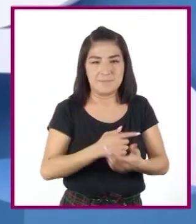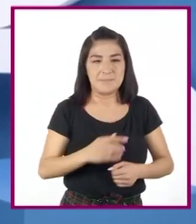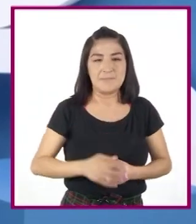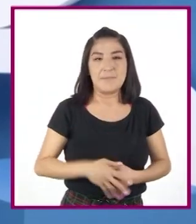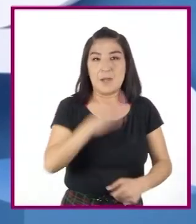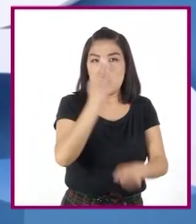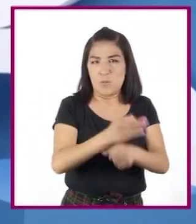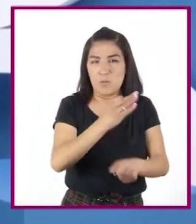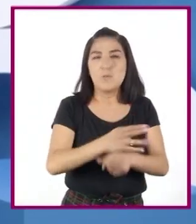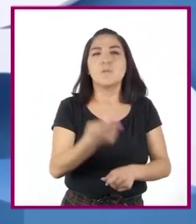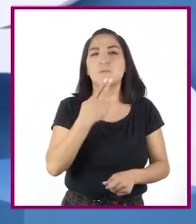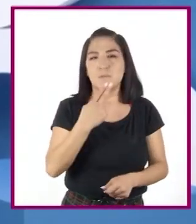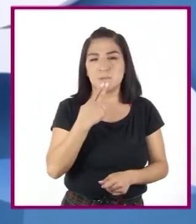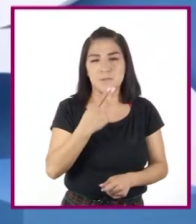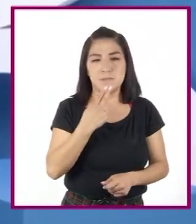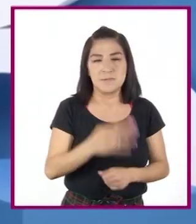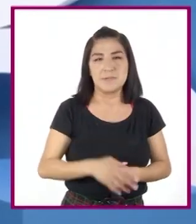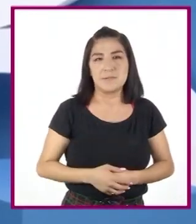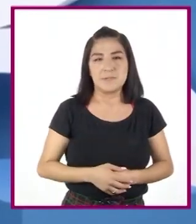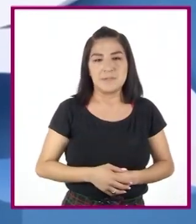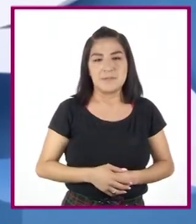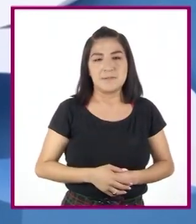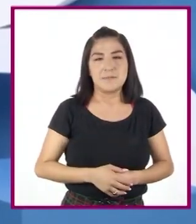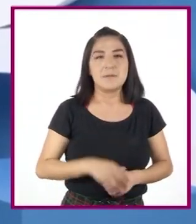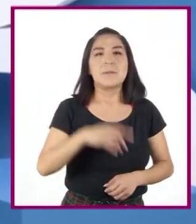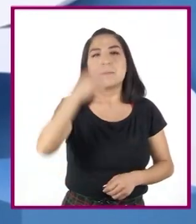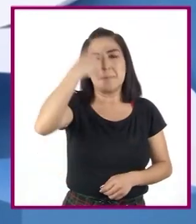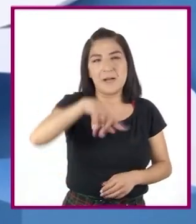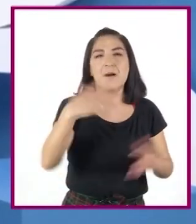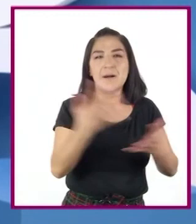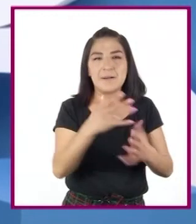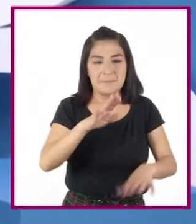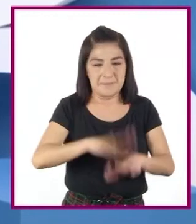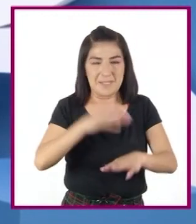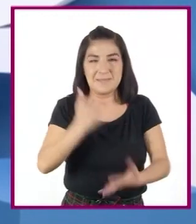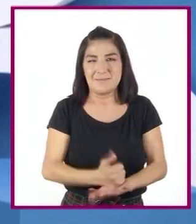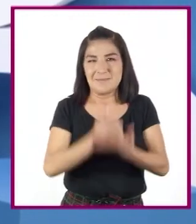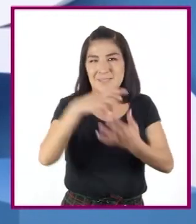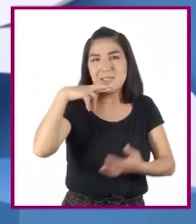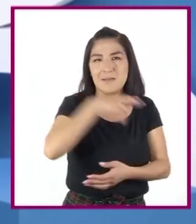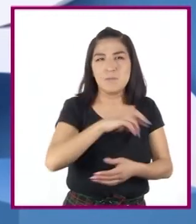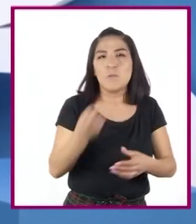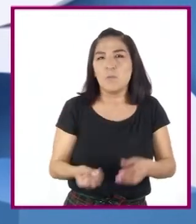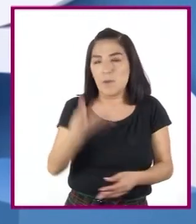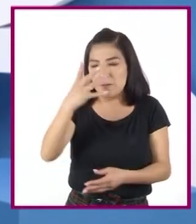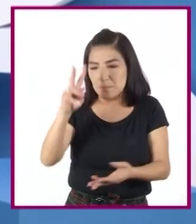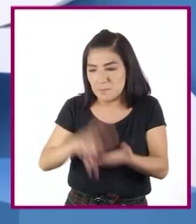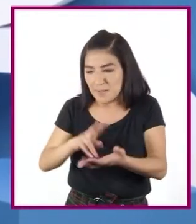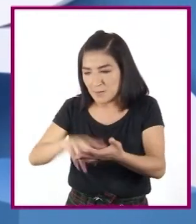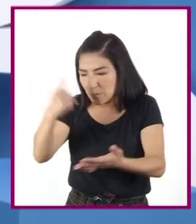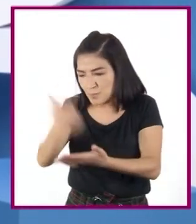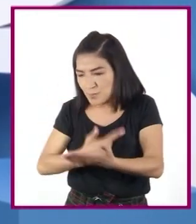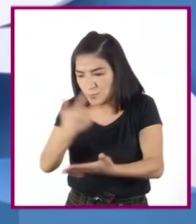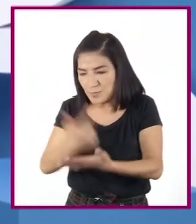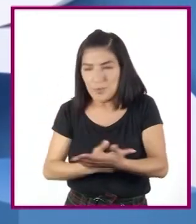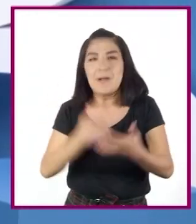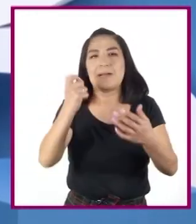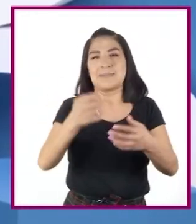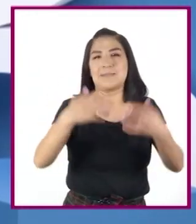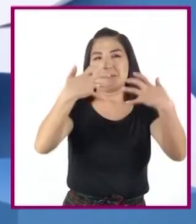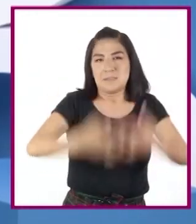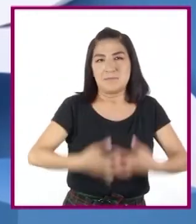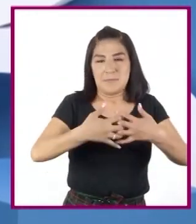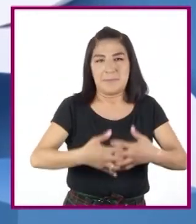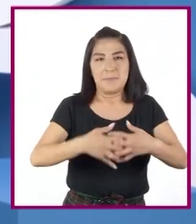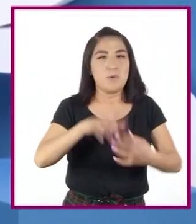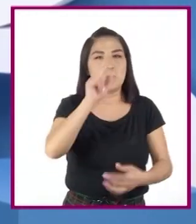ocasión utilizaremos una herramienta que nos ayudará a calcular los valores de las 2 máquinas en